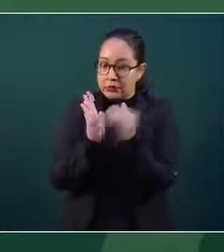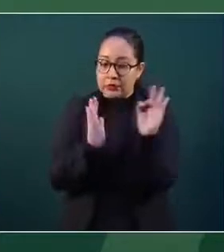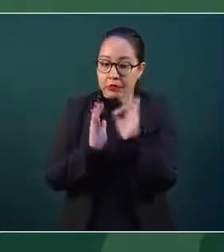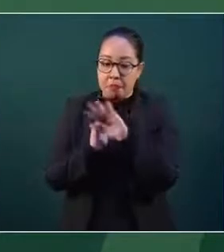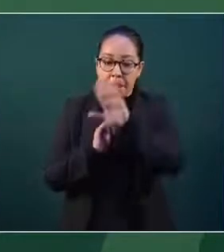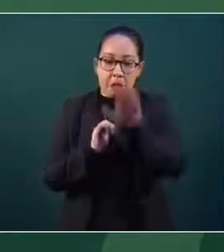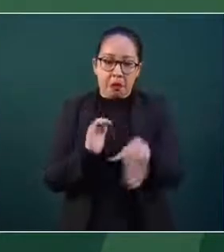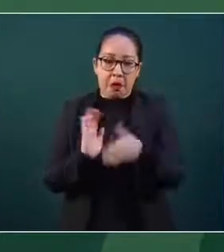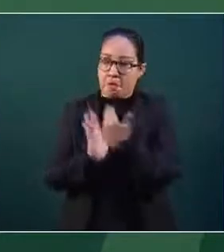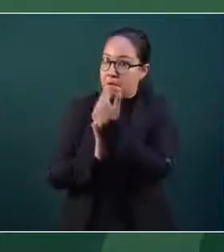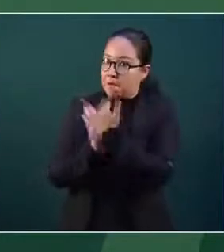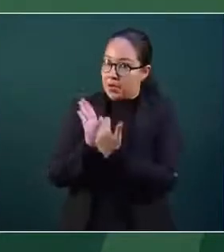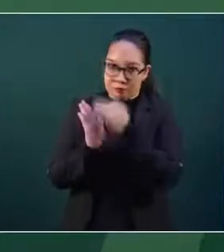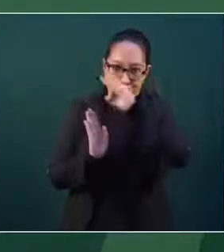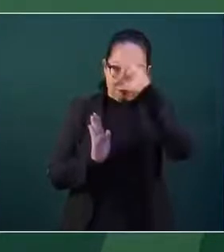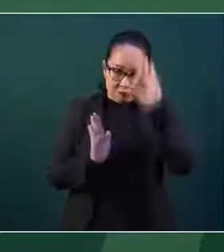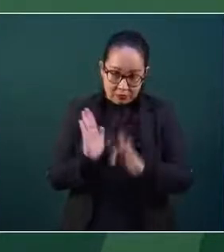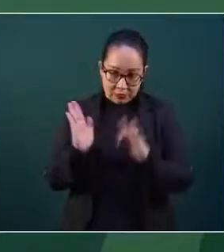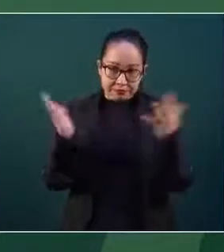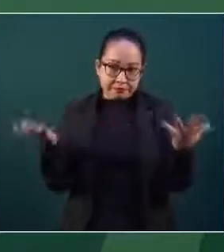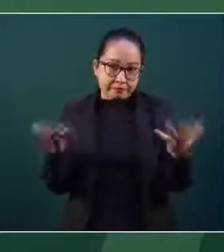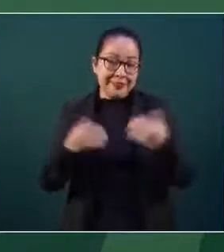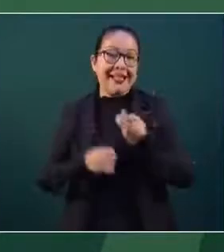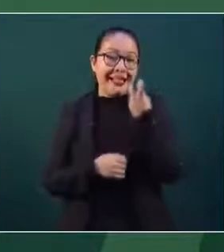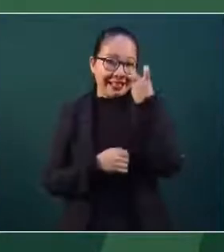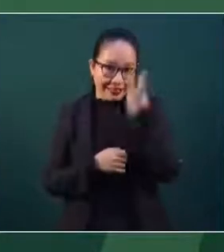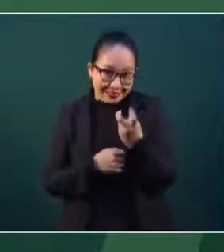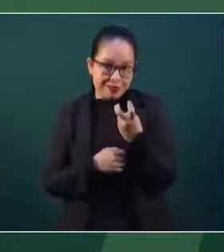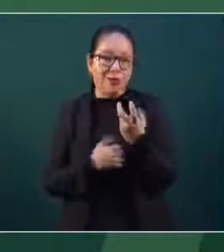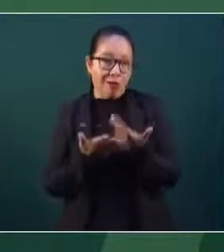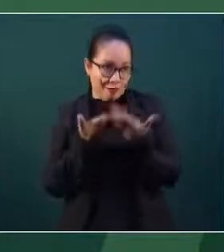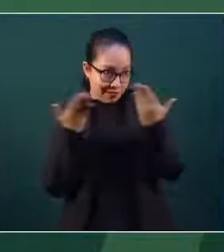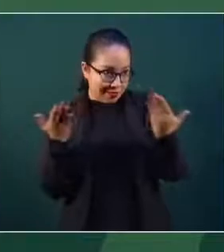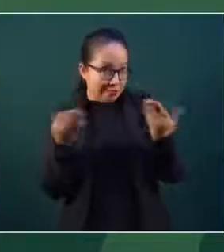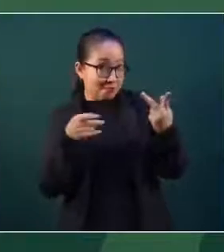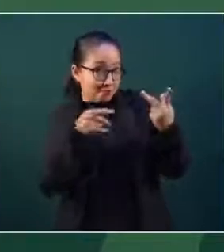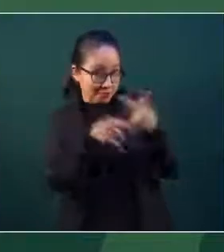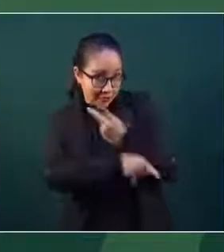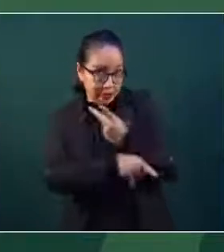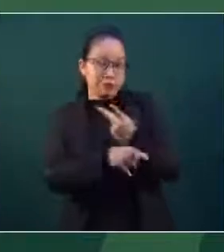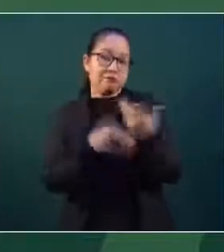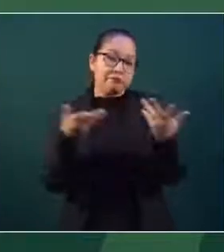Esto es lo que está sucediendo.